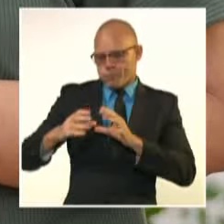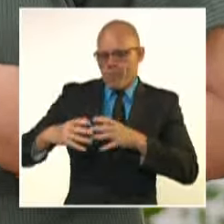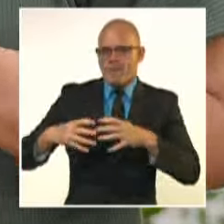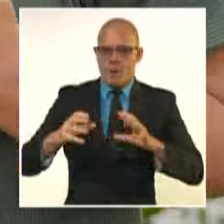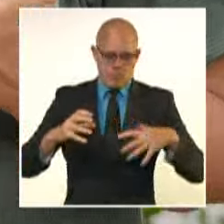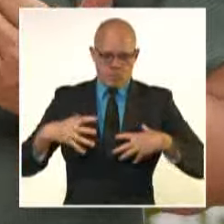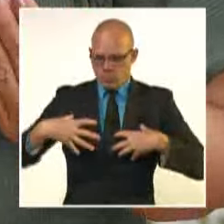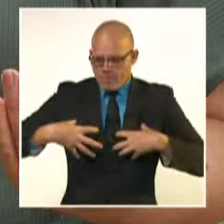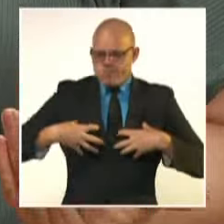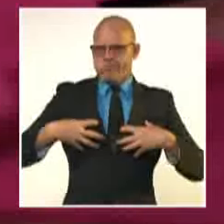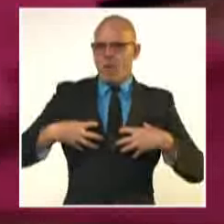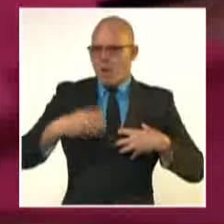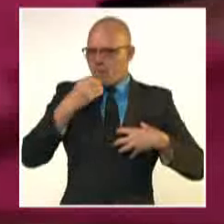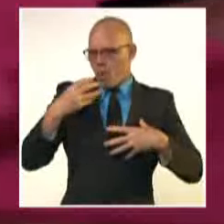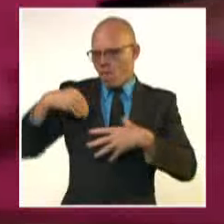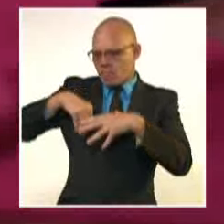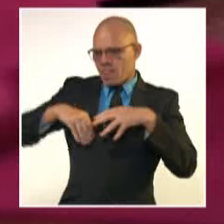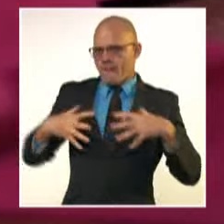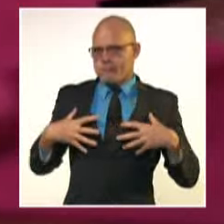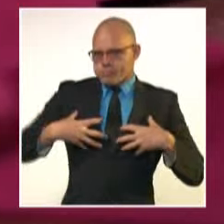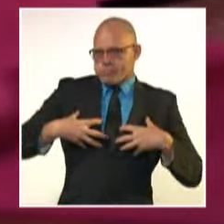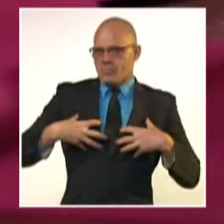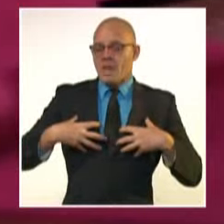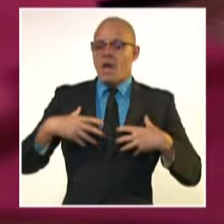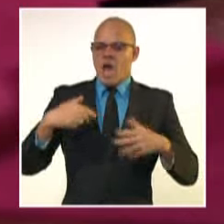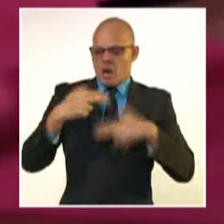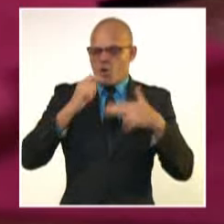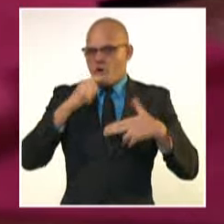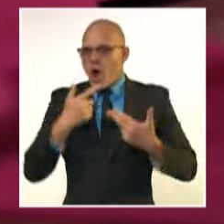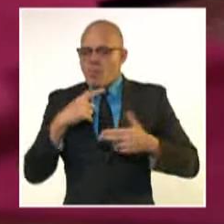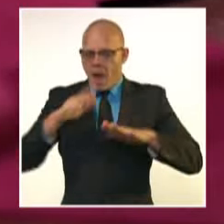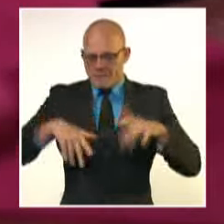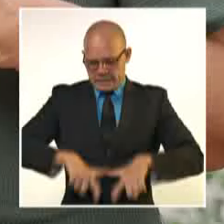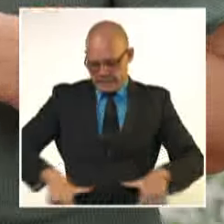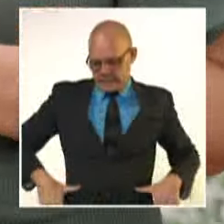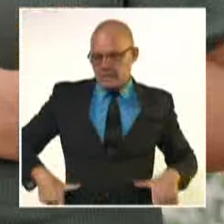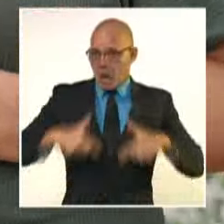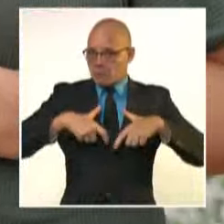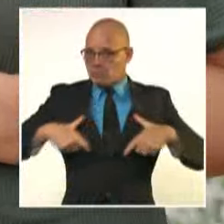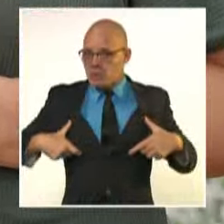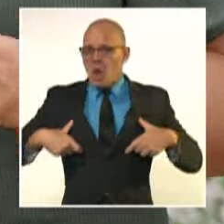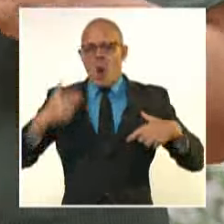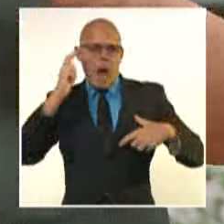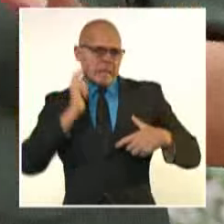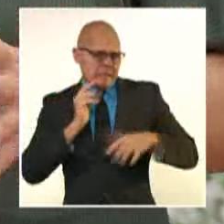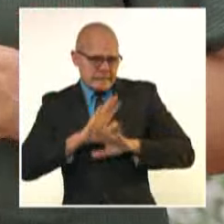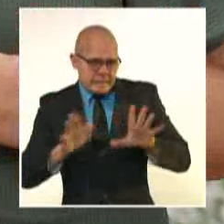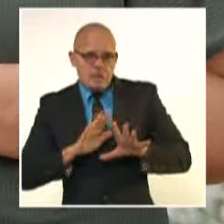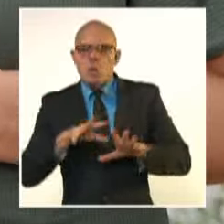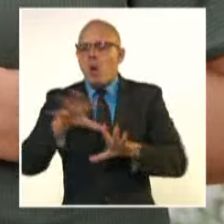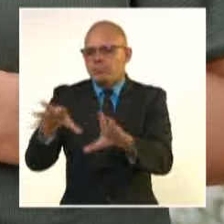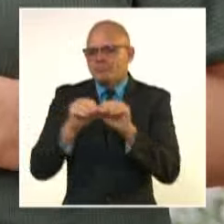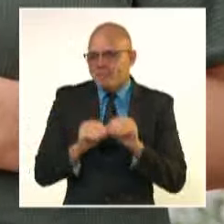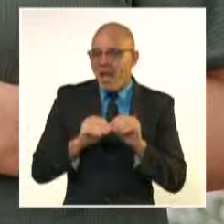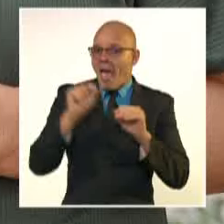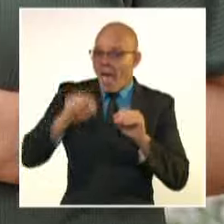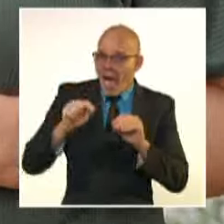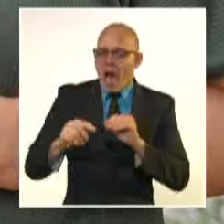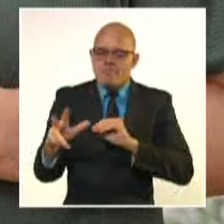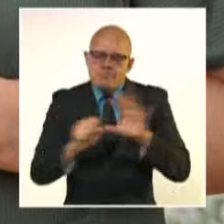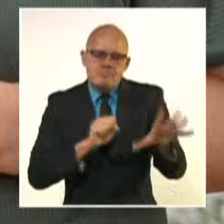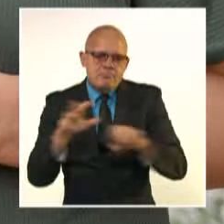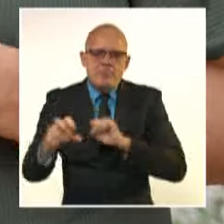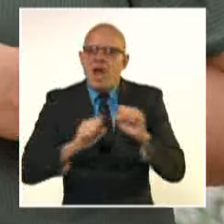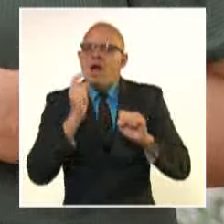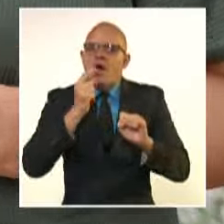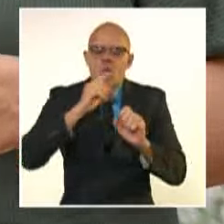en desuso, truzas en desuso, y uno de los puntos que tenemos como alianza es La Mina, donde allí se recoge toda esta materia prima